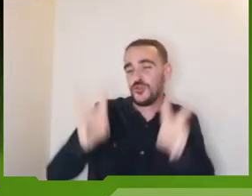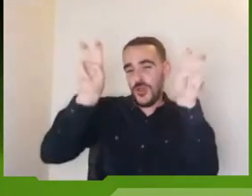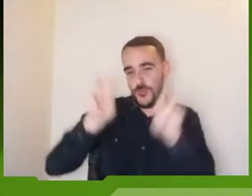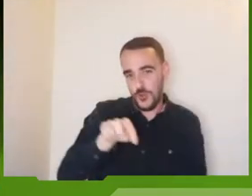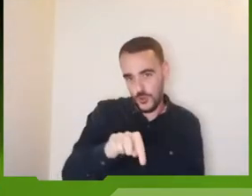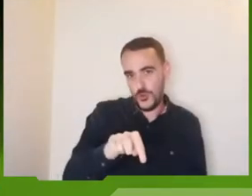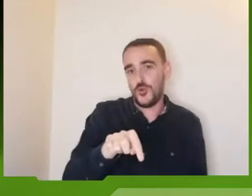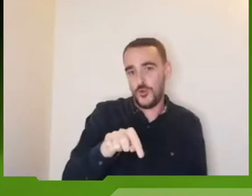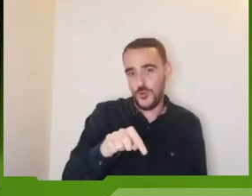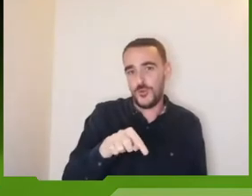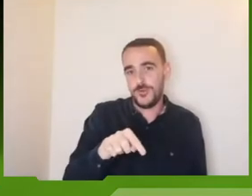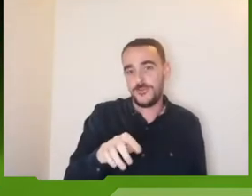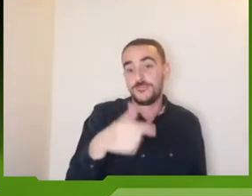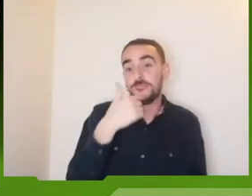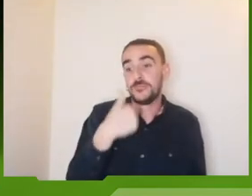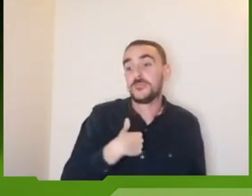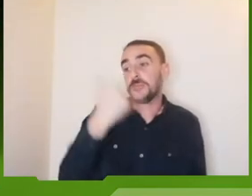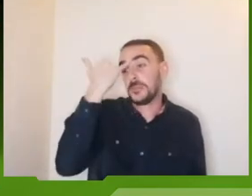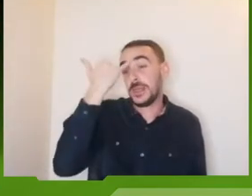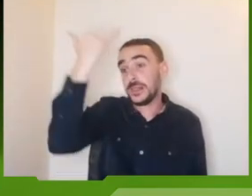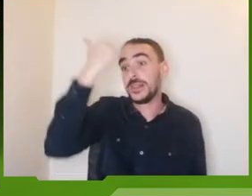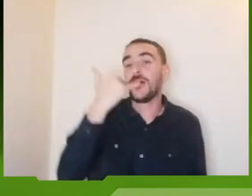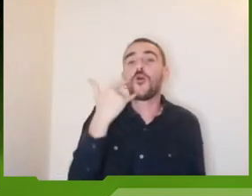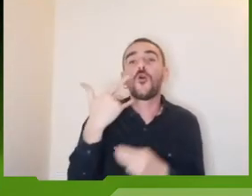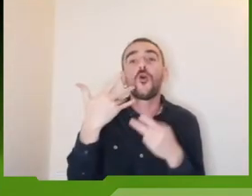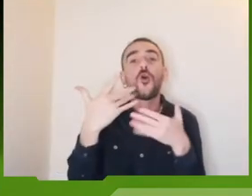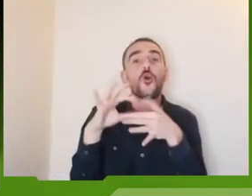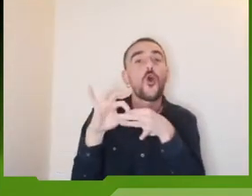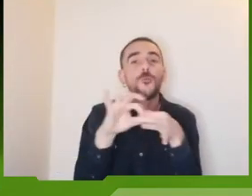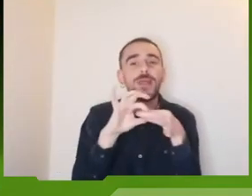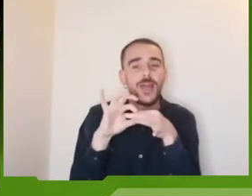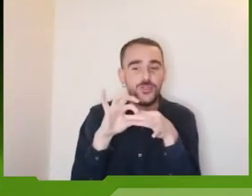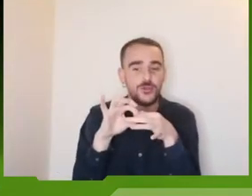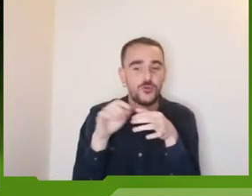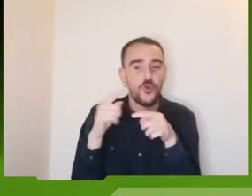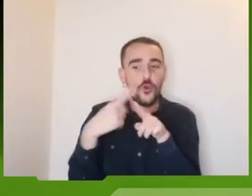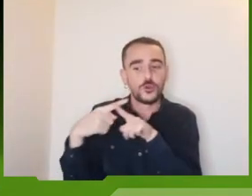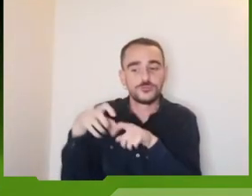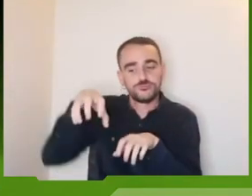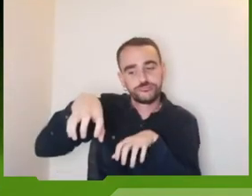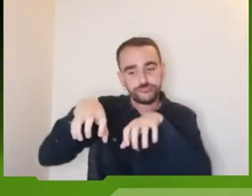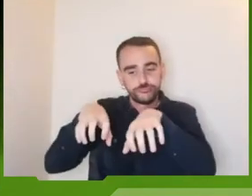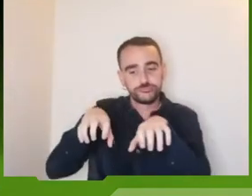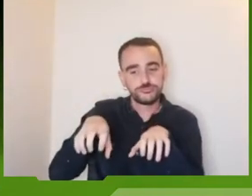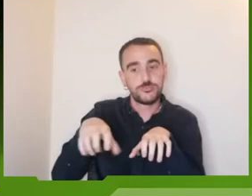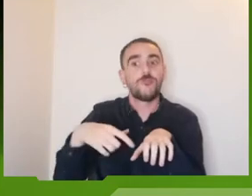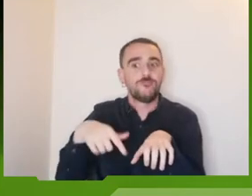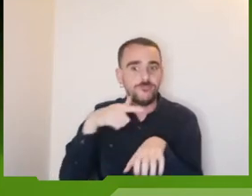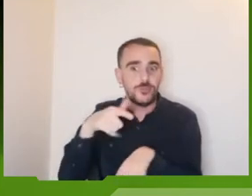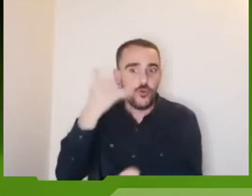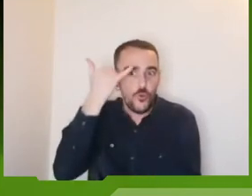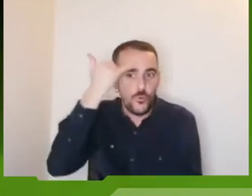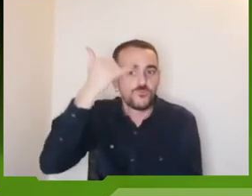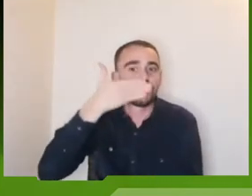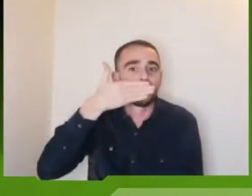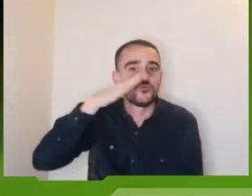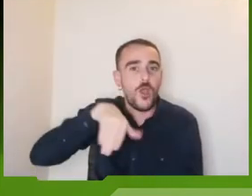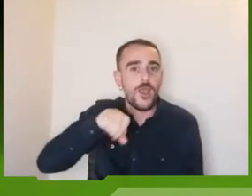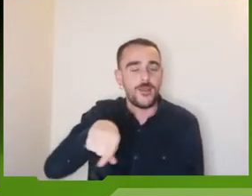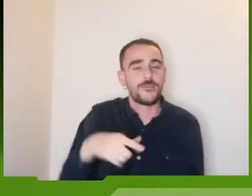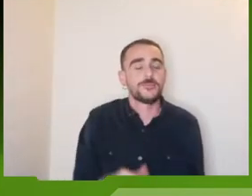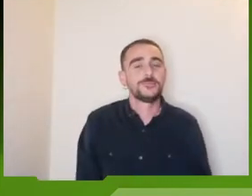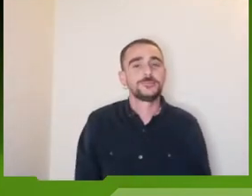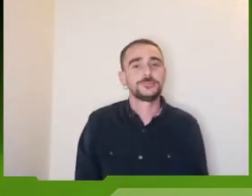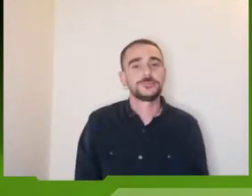guay dar ideas de diferentes combinaciones. Al menos a mí me gusta ir combinando de diferentes formas. A ver,